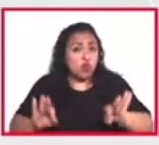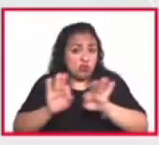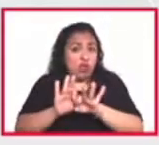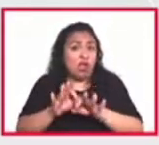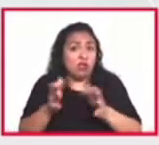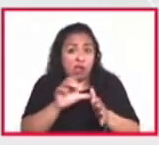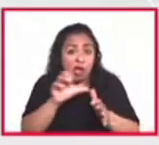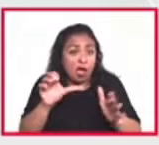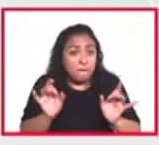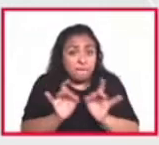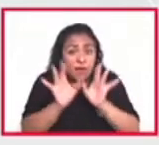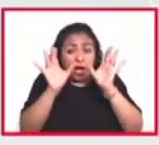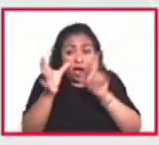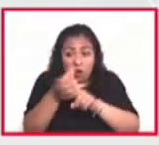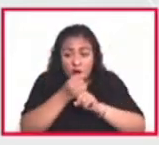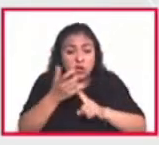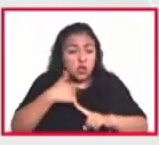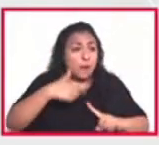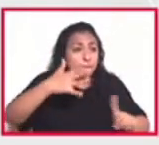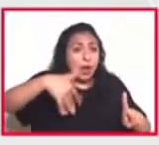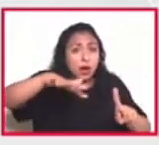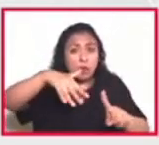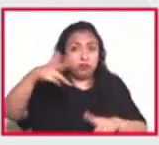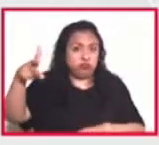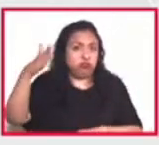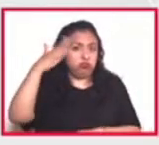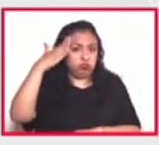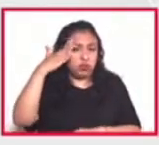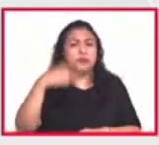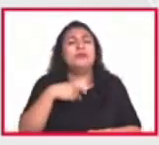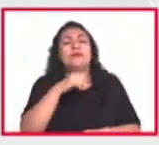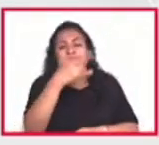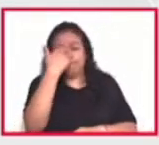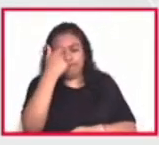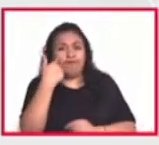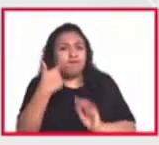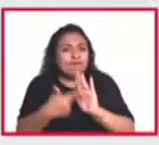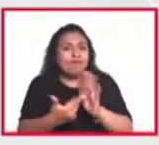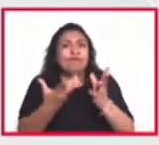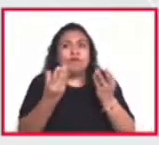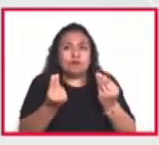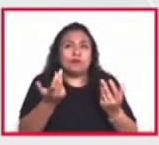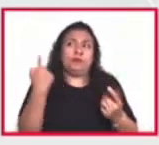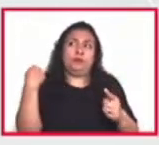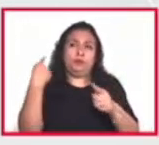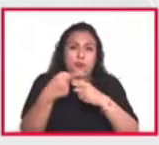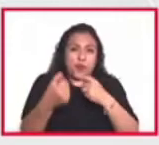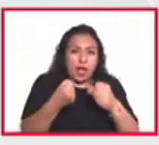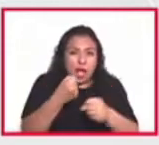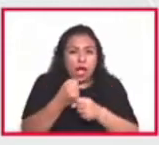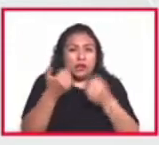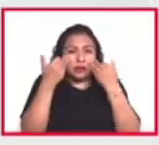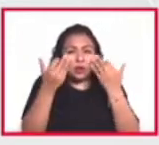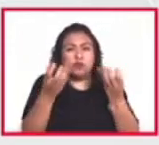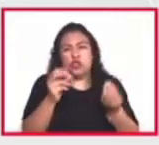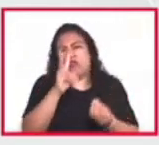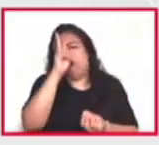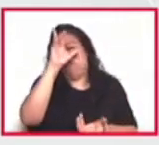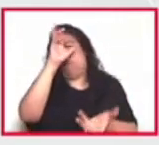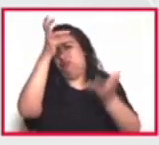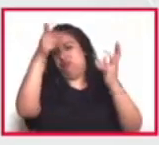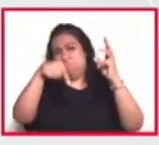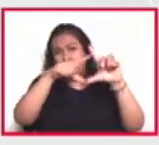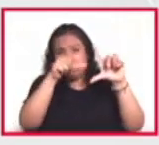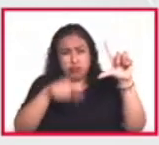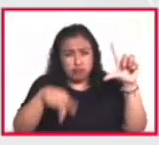fenómeno. Como lo dices, creo que es muy notable en todos estos años que hemos vivido de violencia en México,